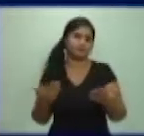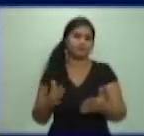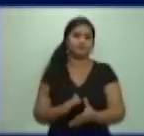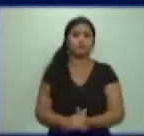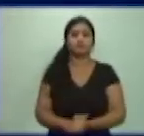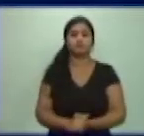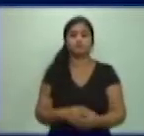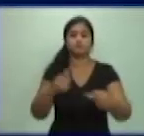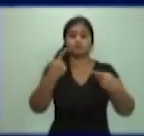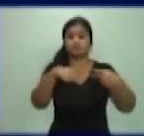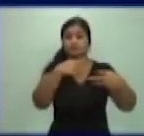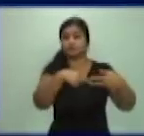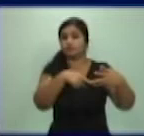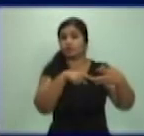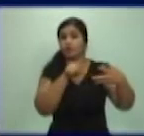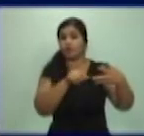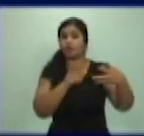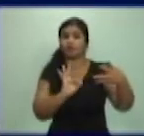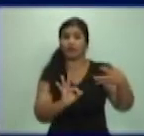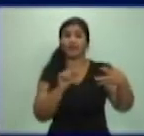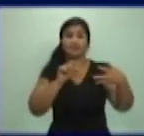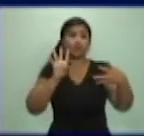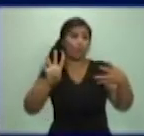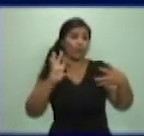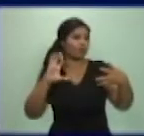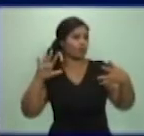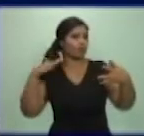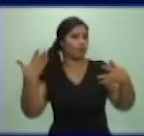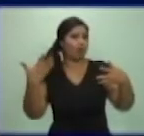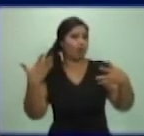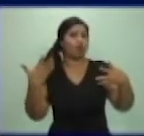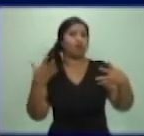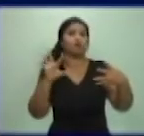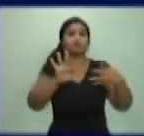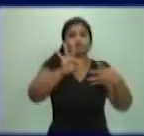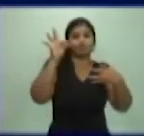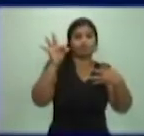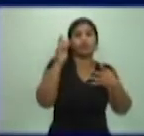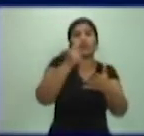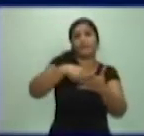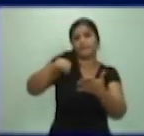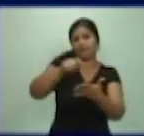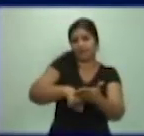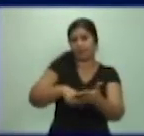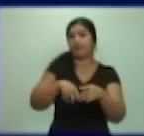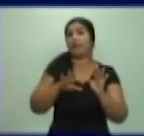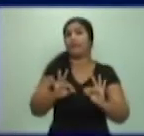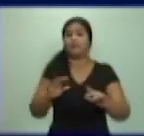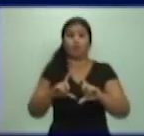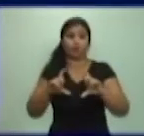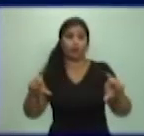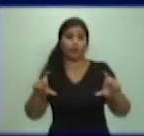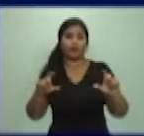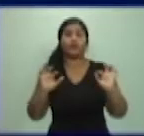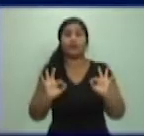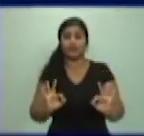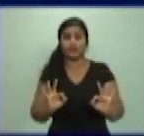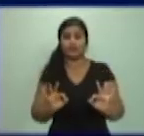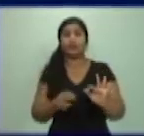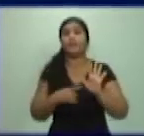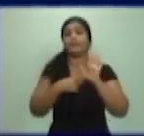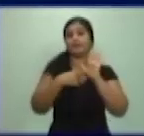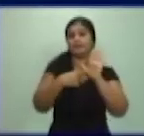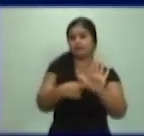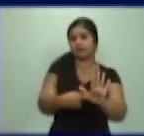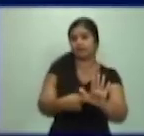narrativo, dialogado, descriptivo o expositivo. Este texto que yo les presenté al inicio, por su forma